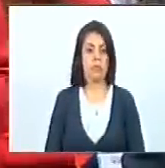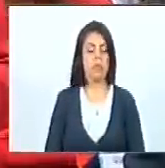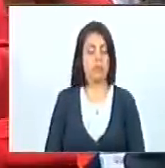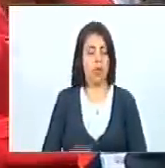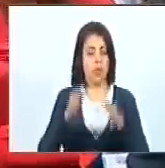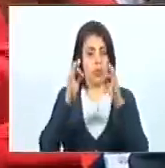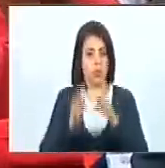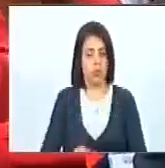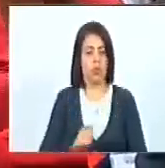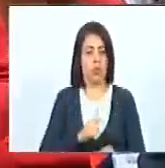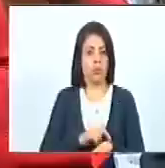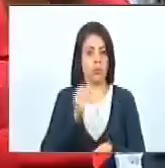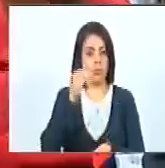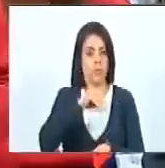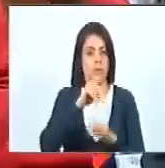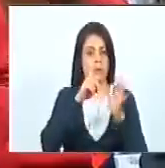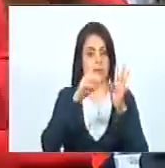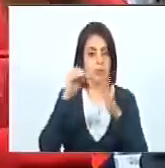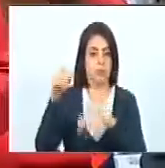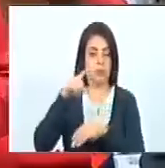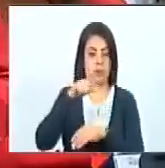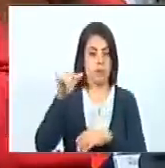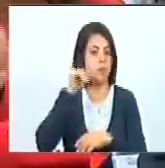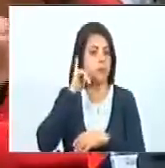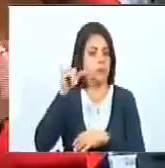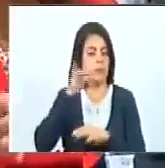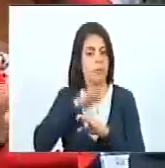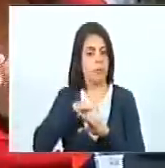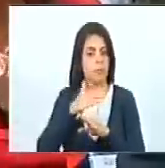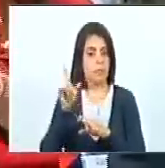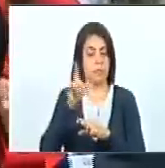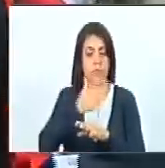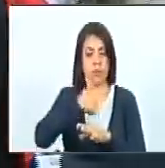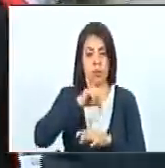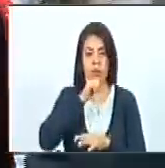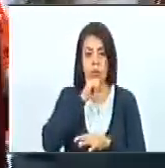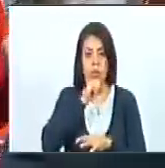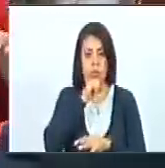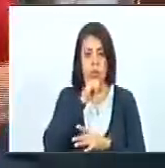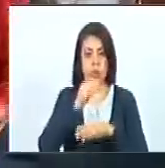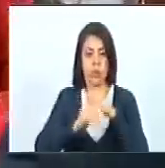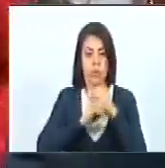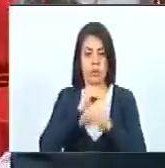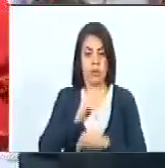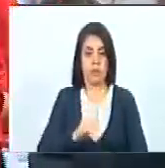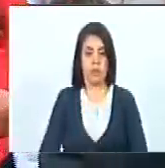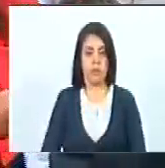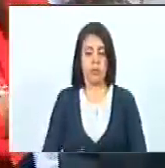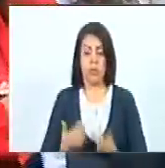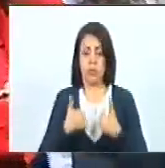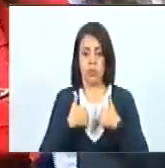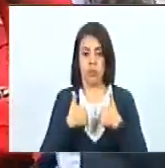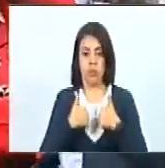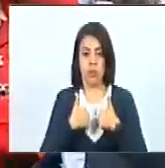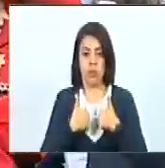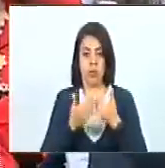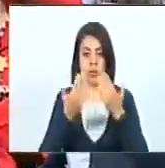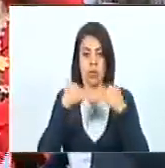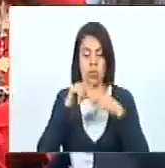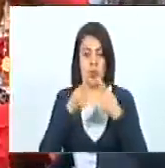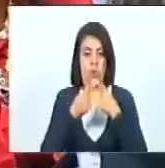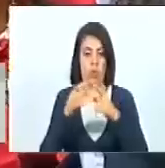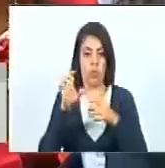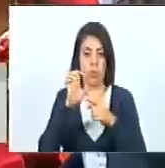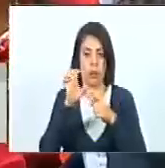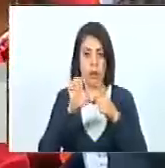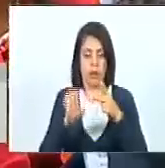pertinente más de 600 casos de denuncia que nuestros adultos y adultas mayores están sufriendo. El otro elemento que tenemos